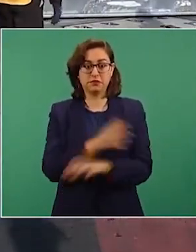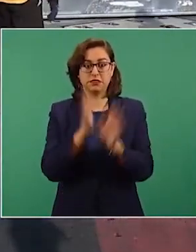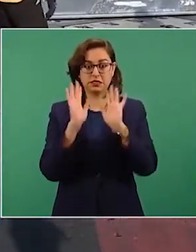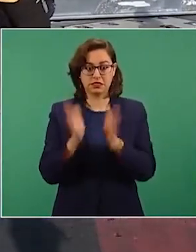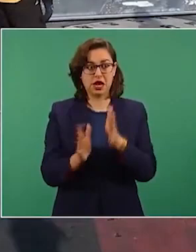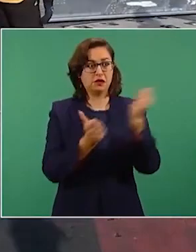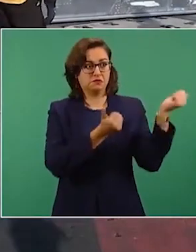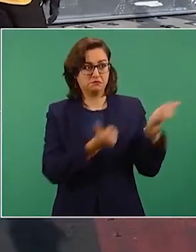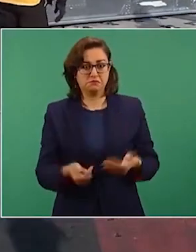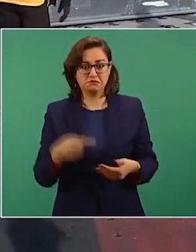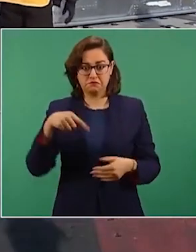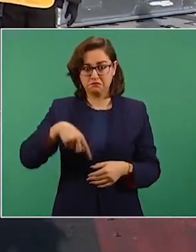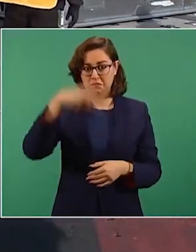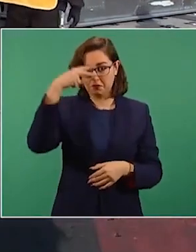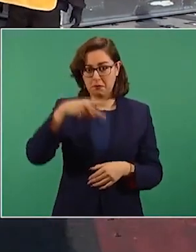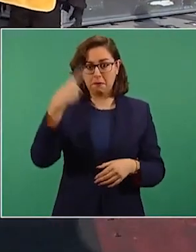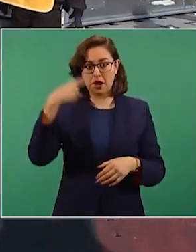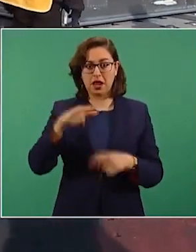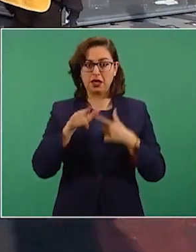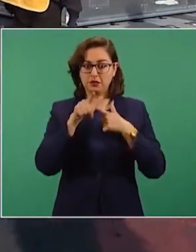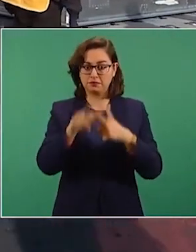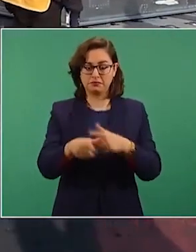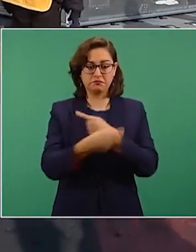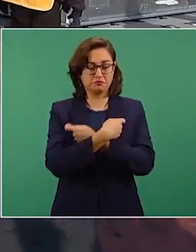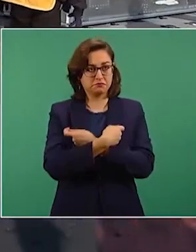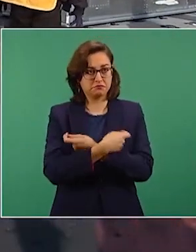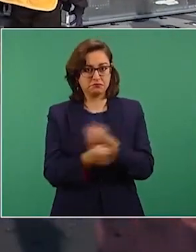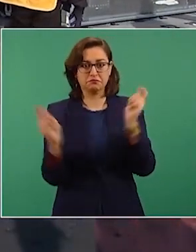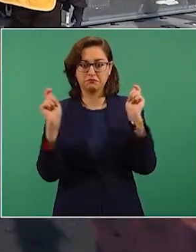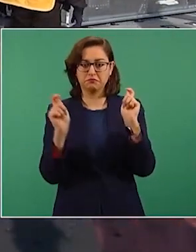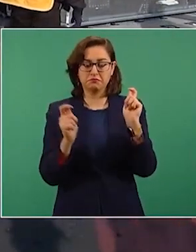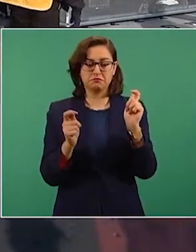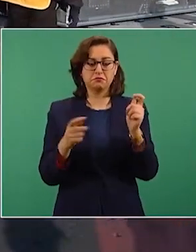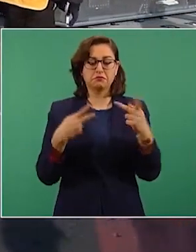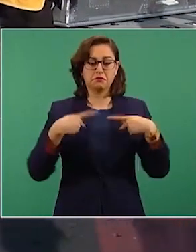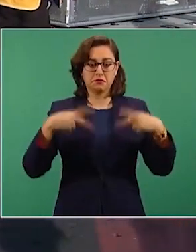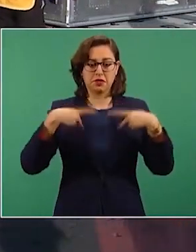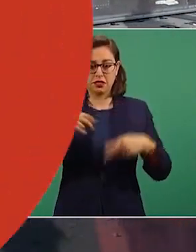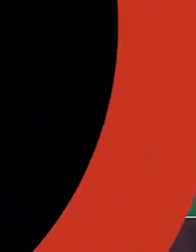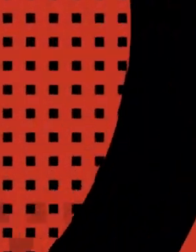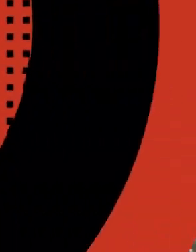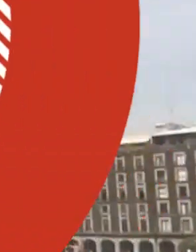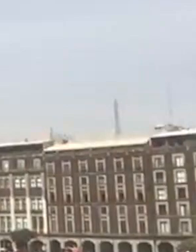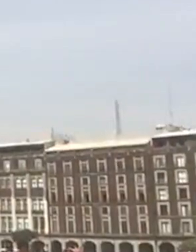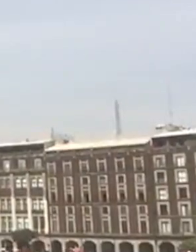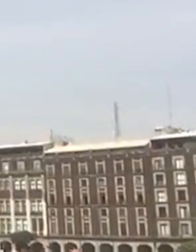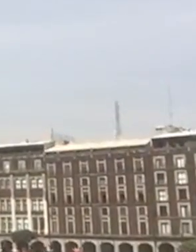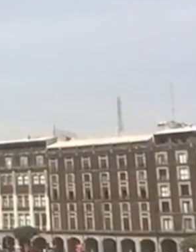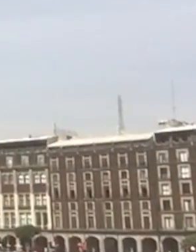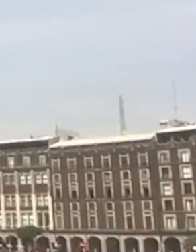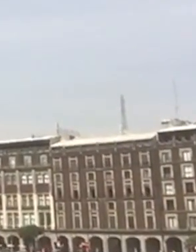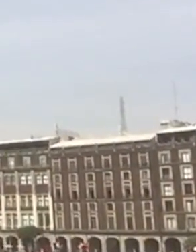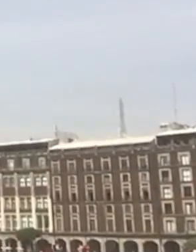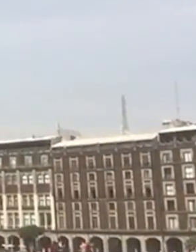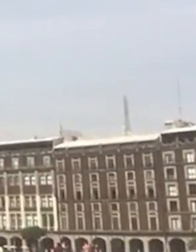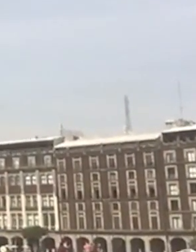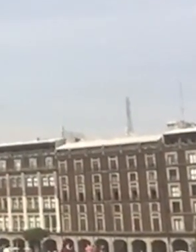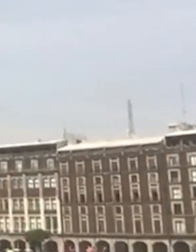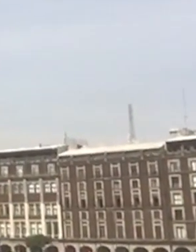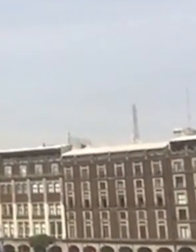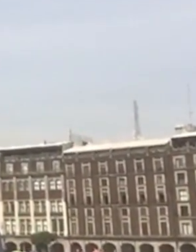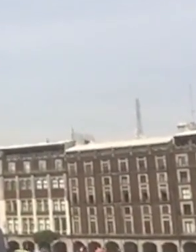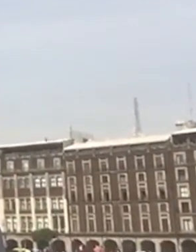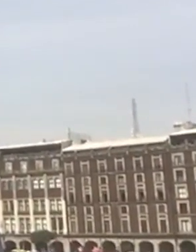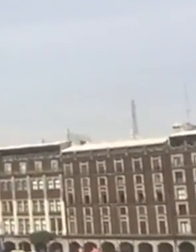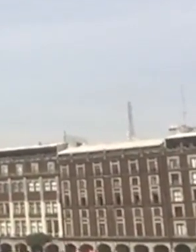para seguir con la campaña nacional de vacunación para adultos mayores en todo el país. En otros temas, también el presidente